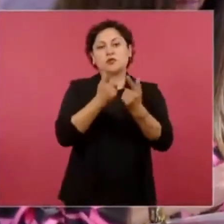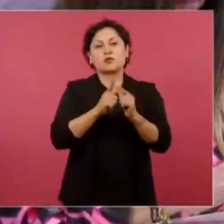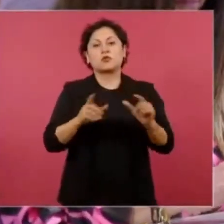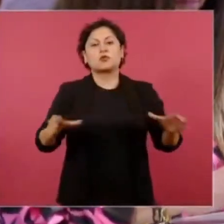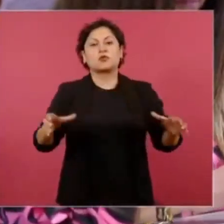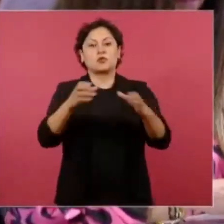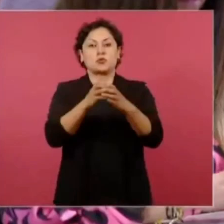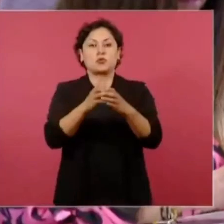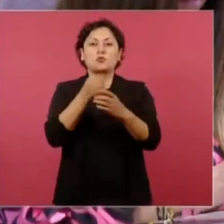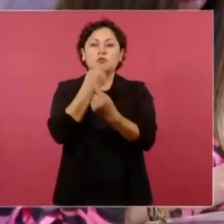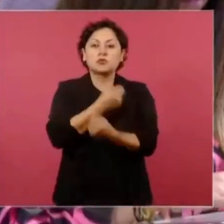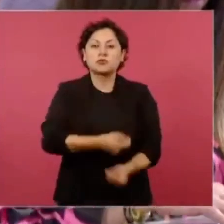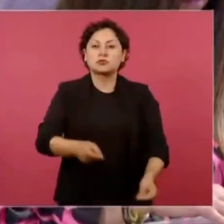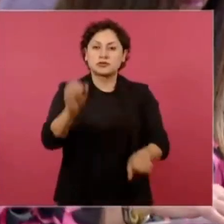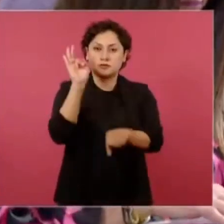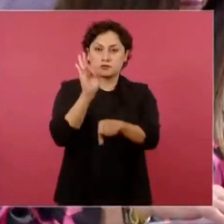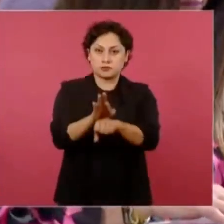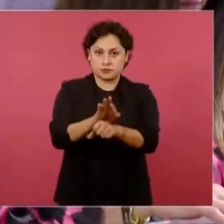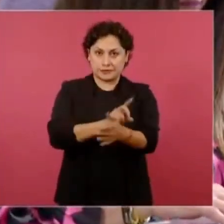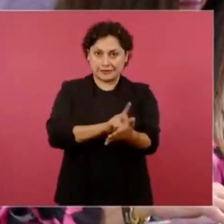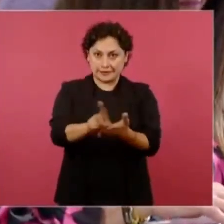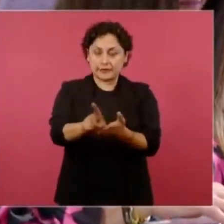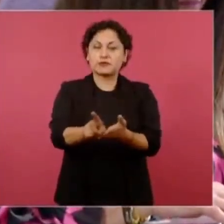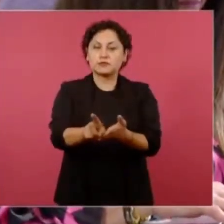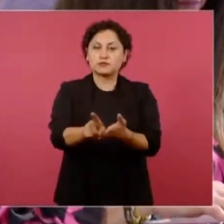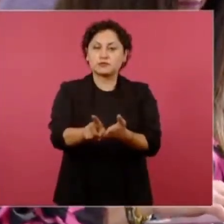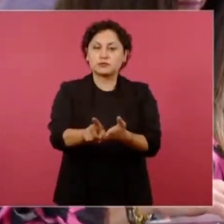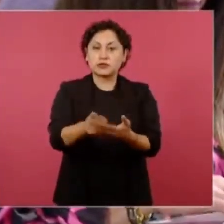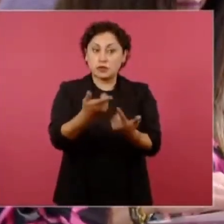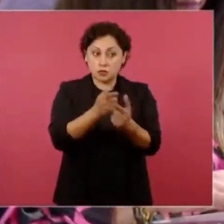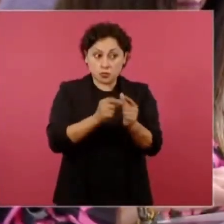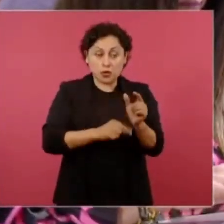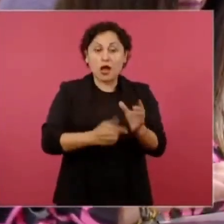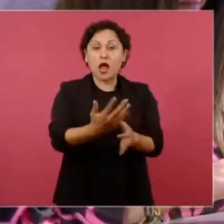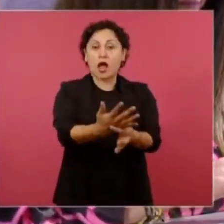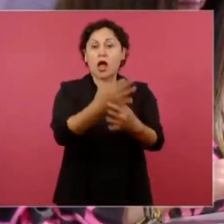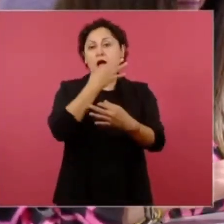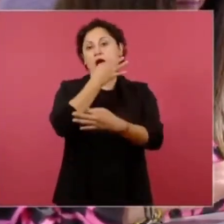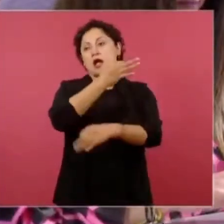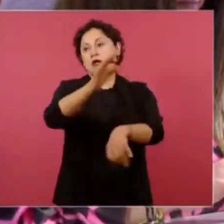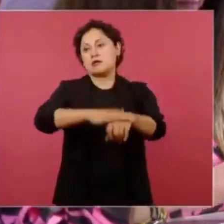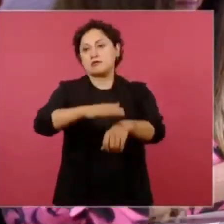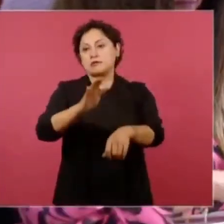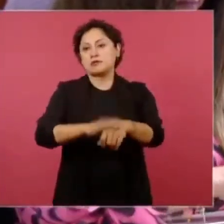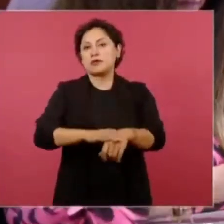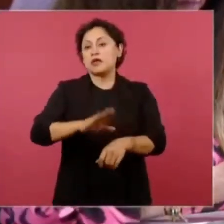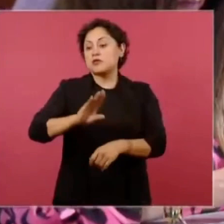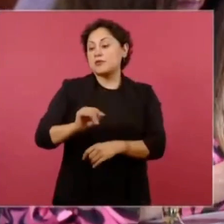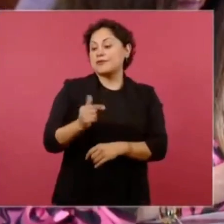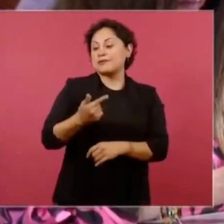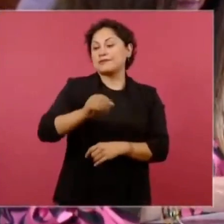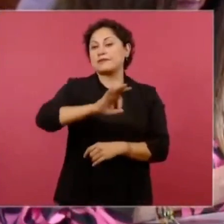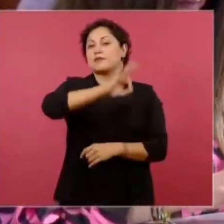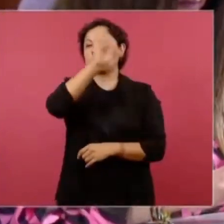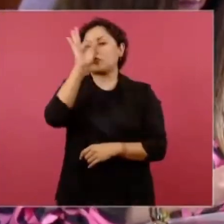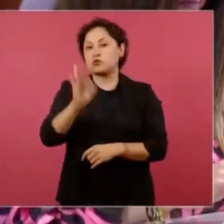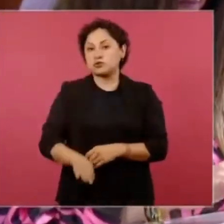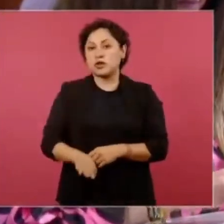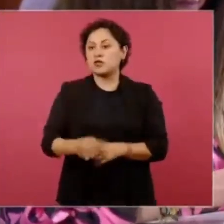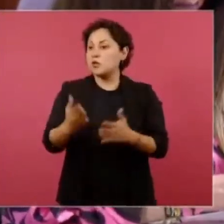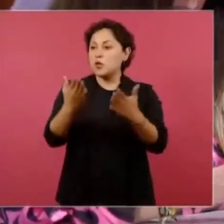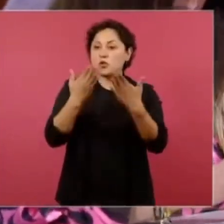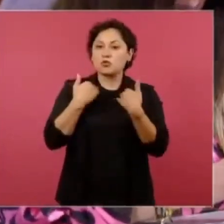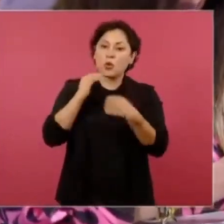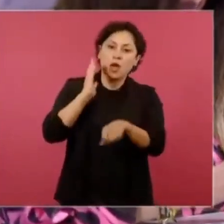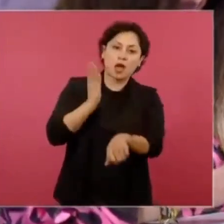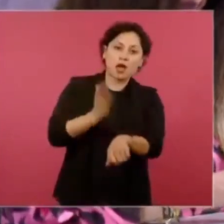Infancia alerta de que cerca del 97% en estos casos hay impunidad. ¿Cuál es el informe